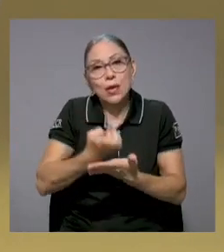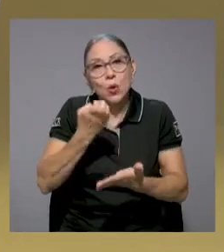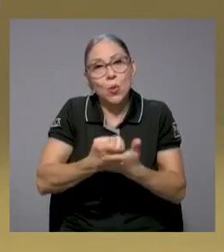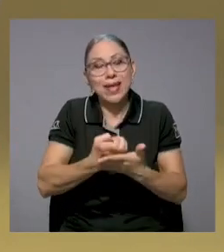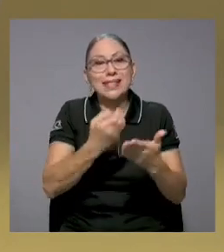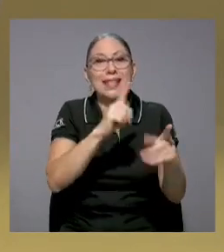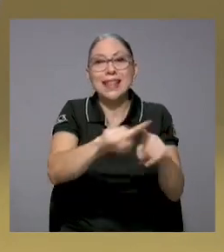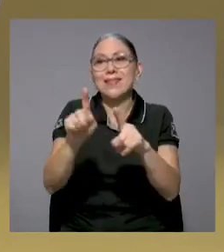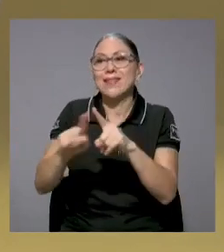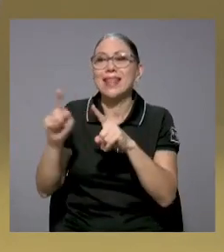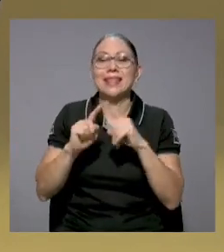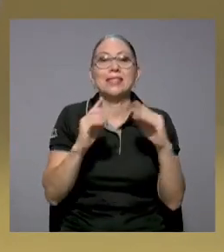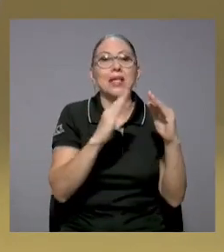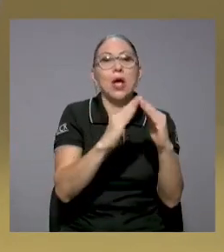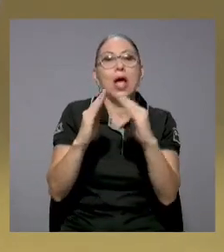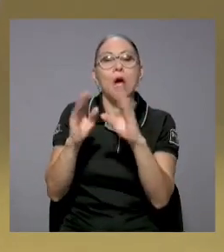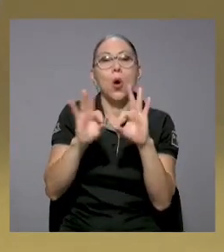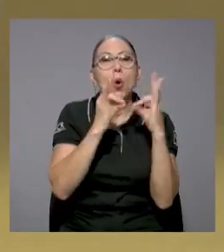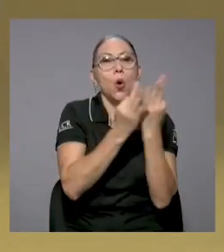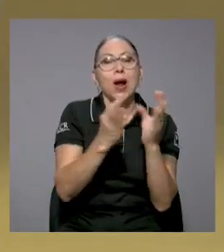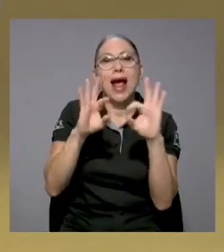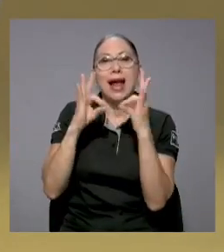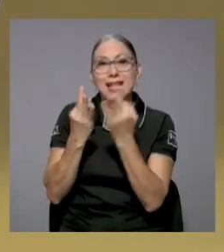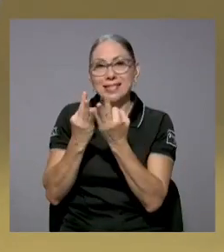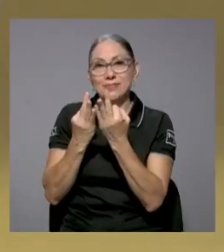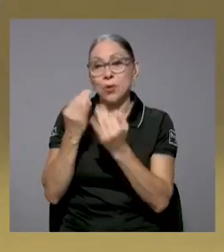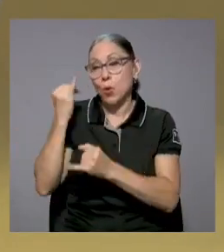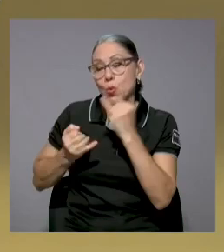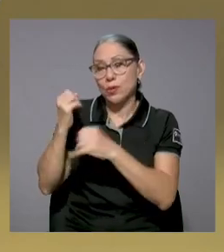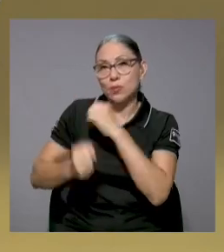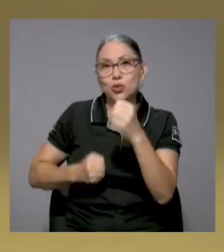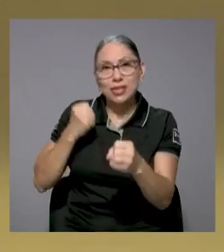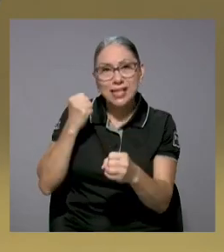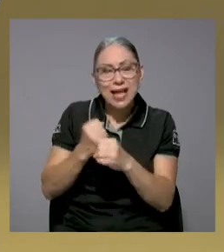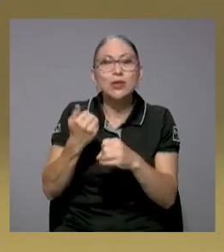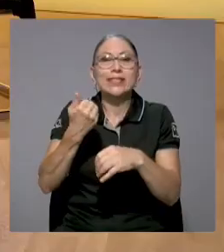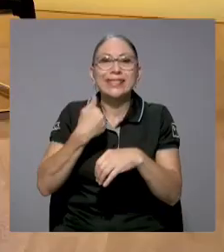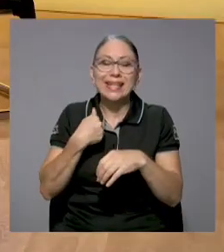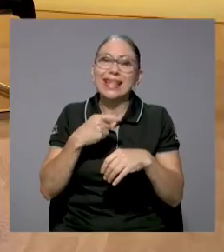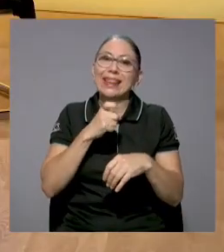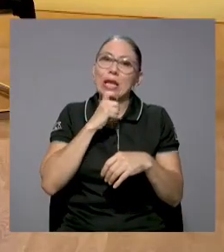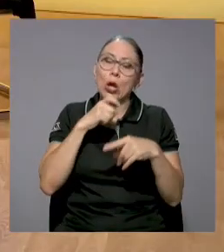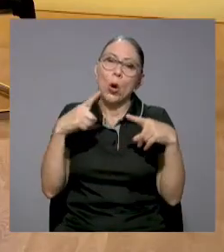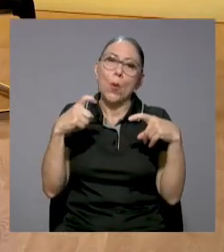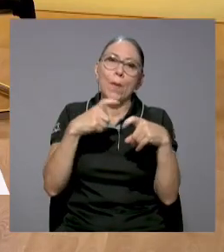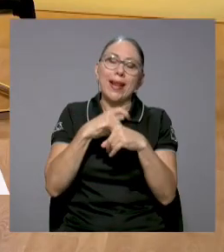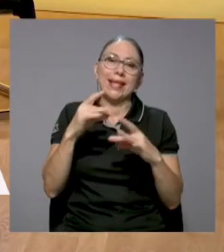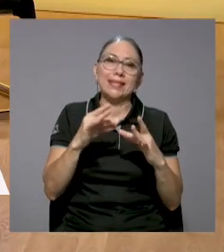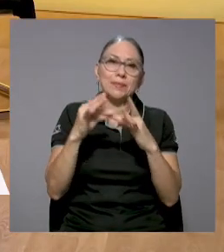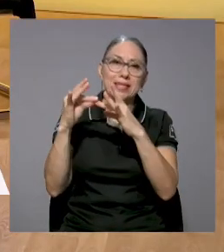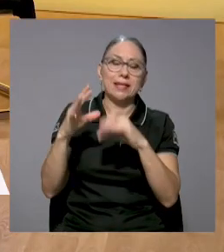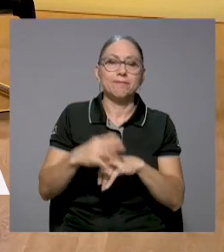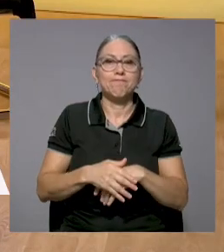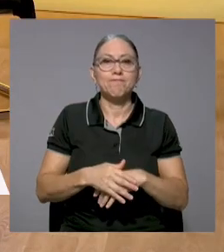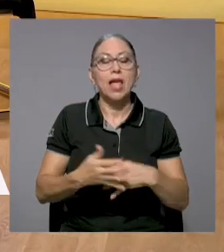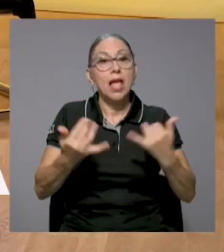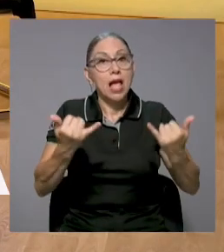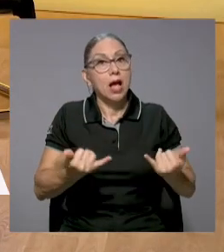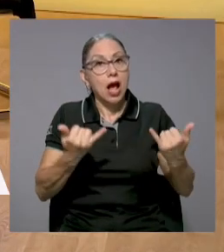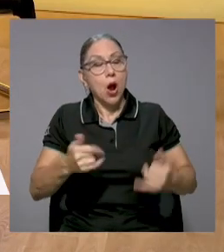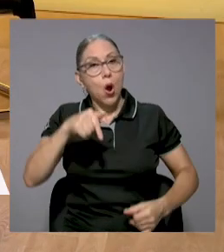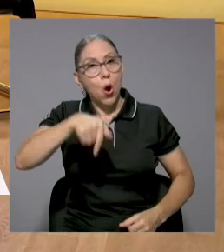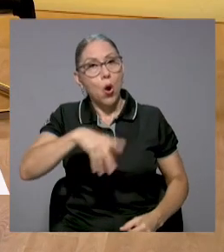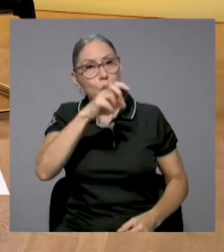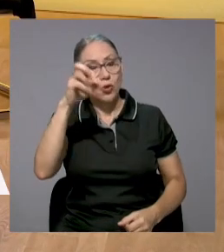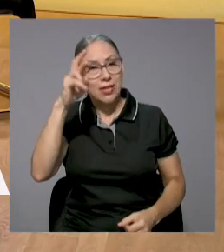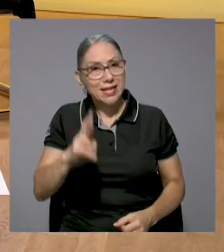hogares, han estado marcando los últimos años algunas complejidades especiales. Y la verdad es que hoy en Costa Rica